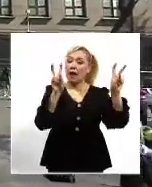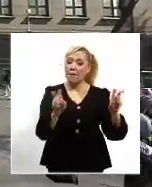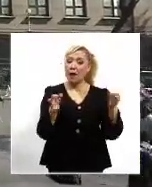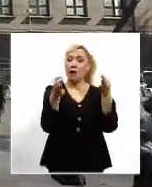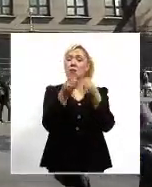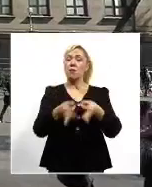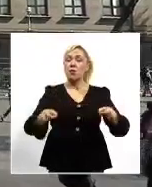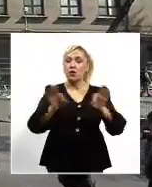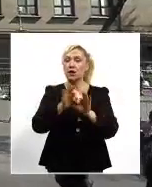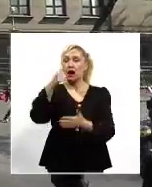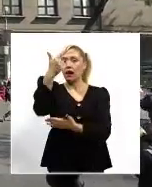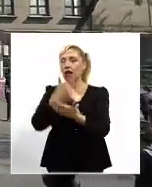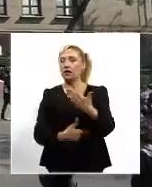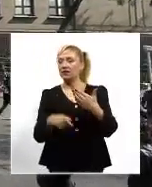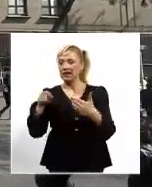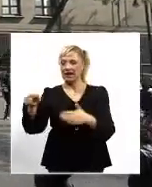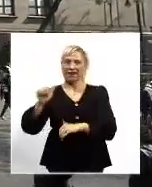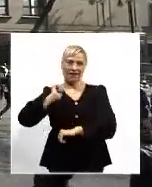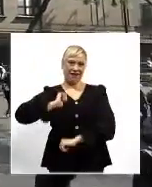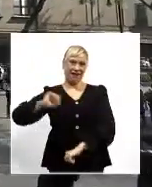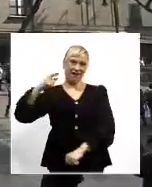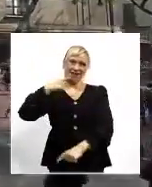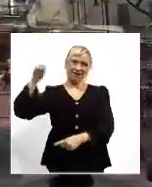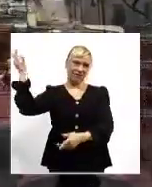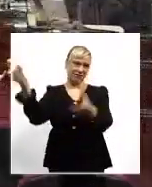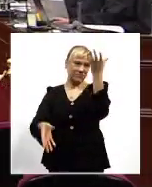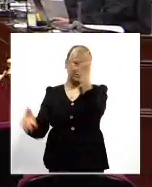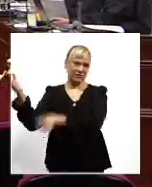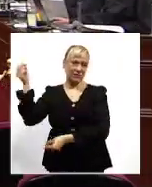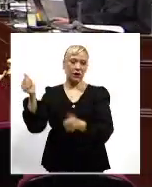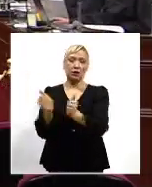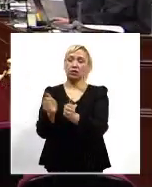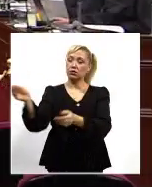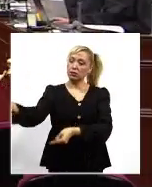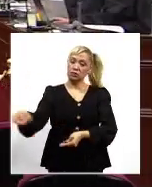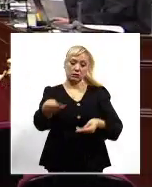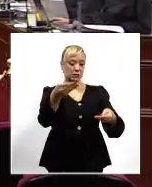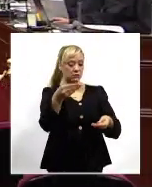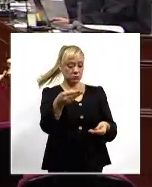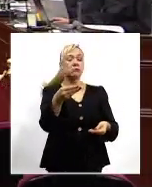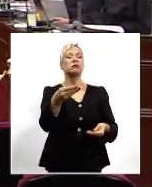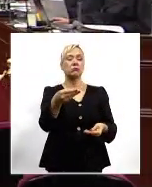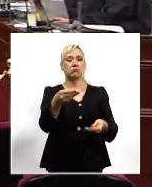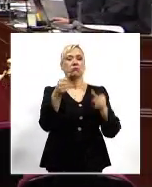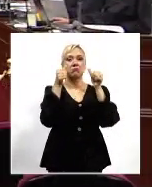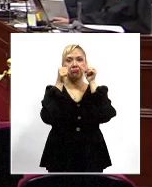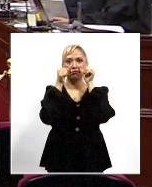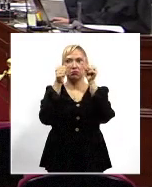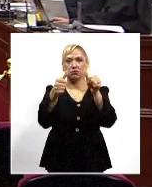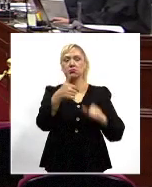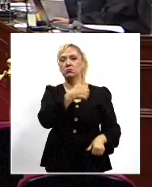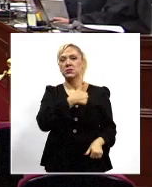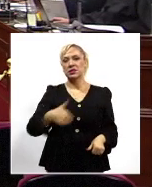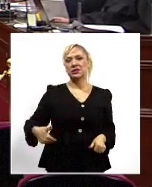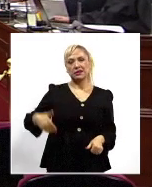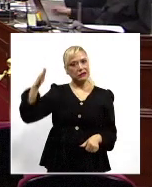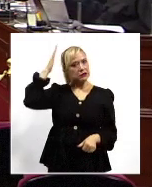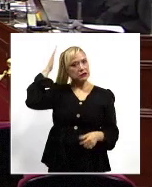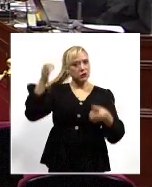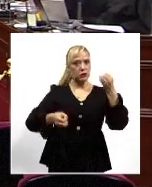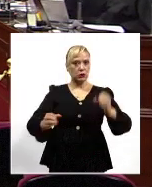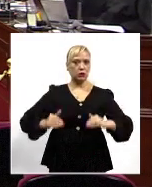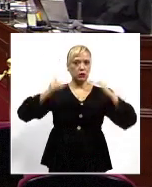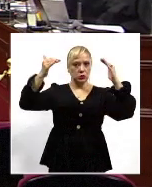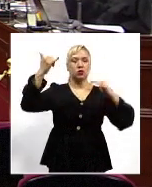oficial que elabore la Secretaría General de Acuerdos, atendiendo las indicaciones de la o el titular de la Presidencia de la Corte, con el apoyo del Comité